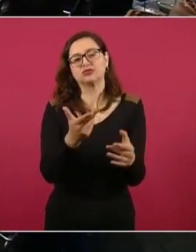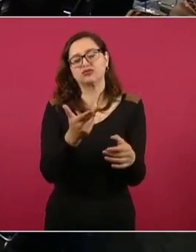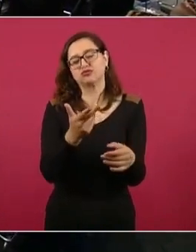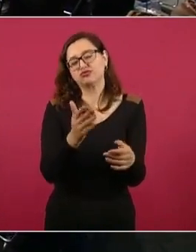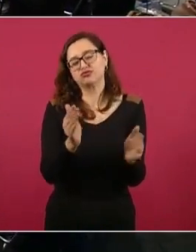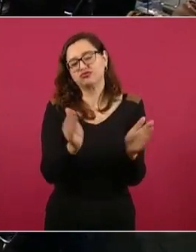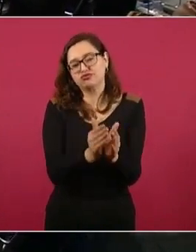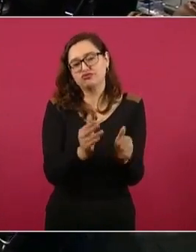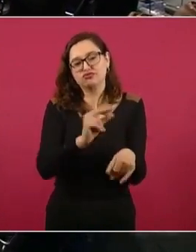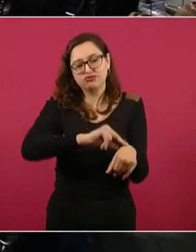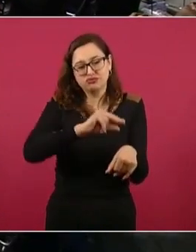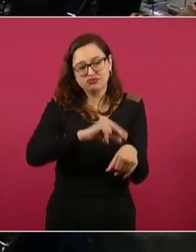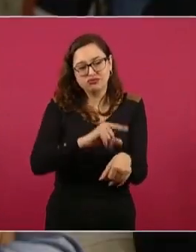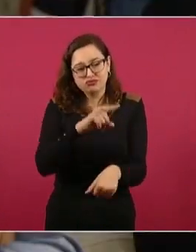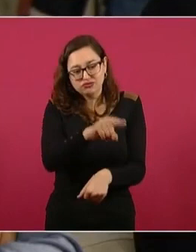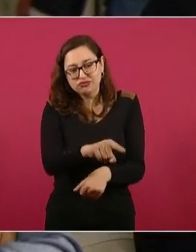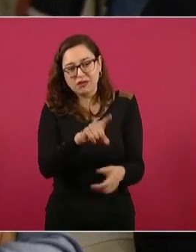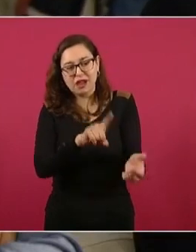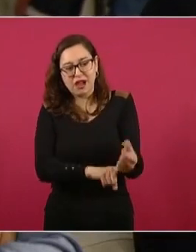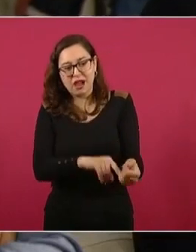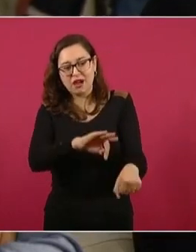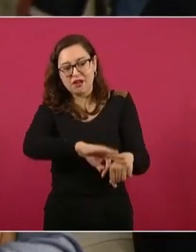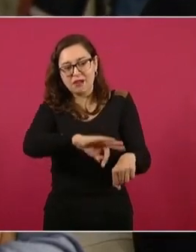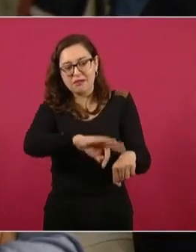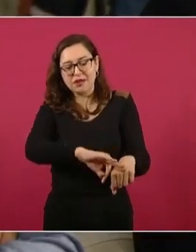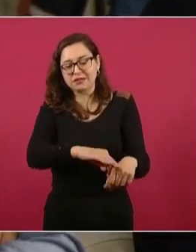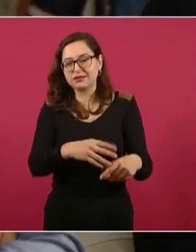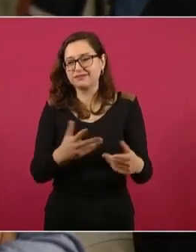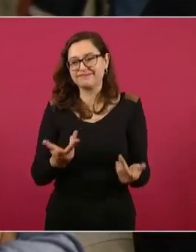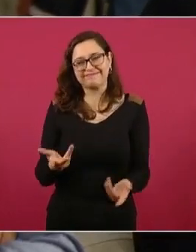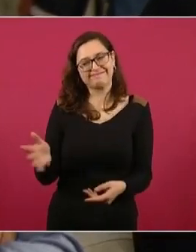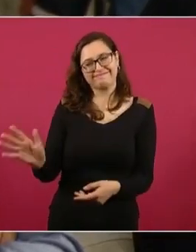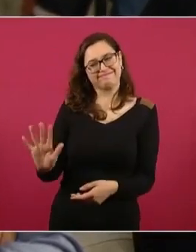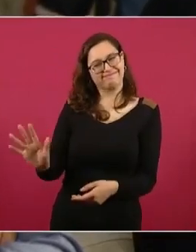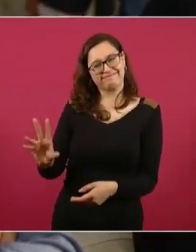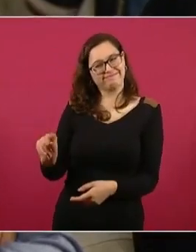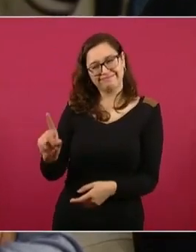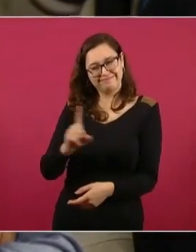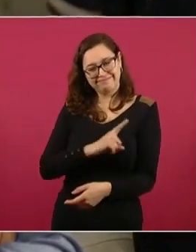preguntarle, señor presidente, si a través de una